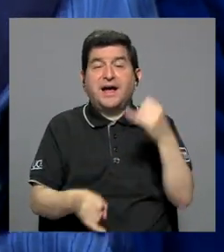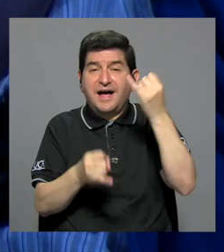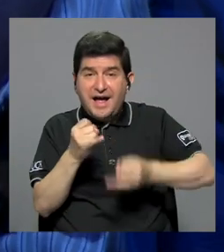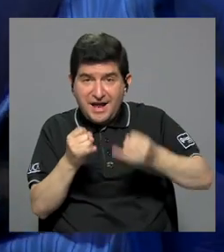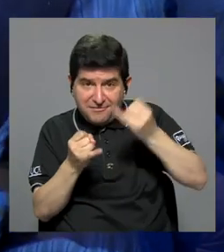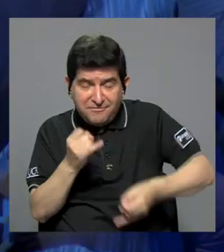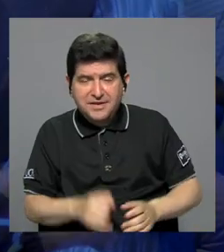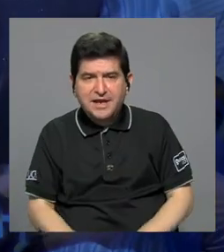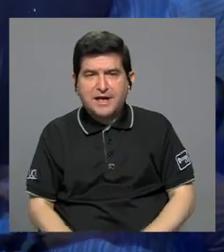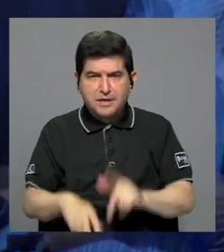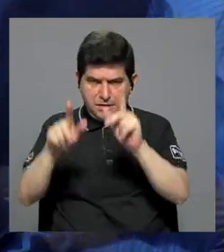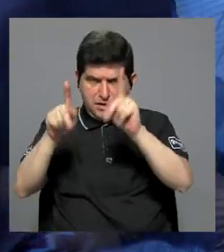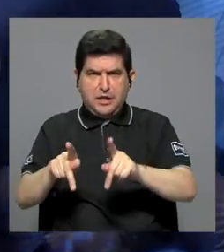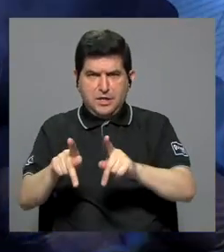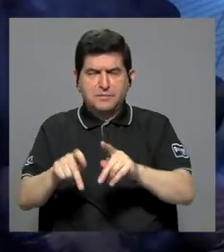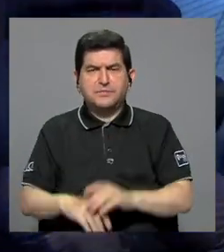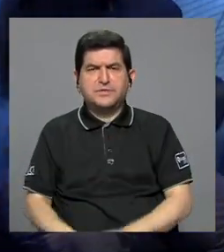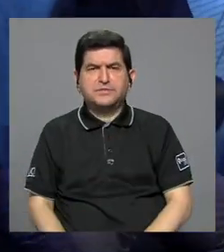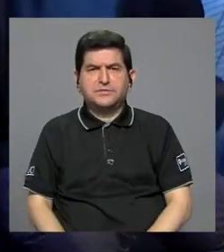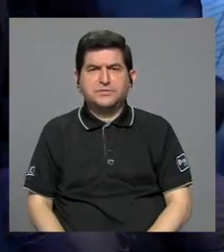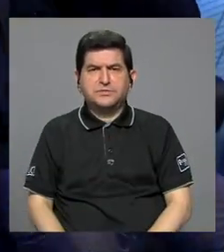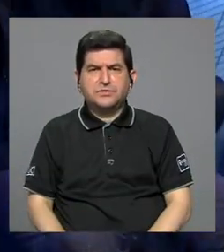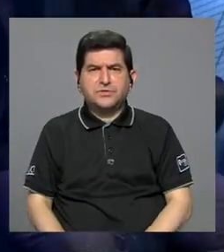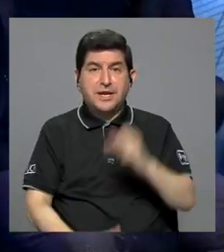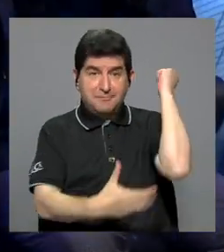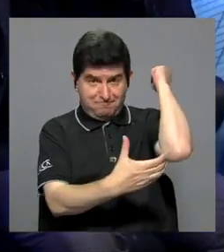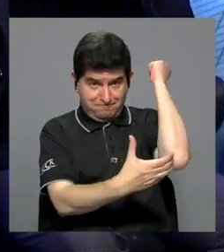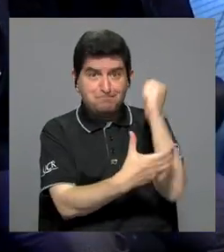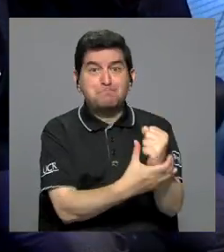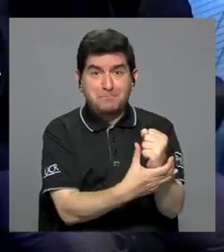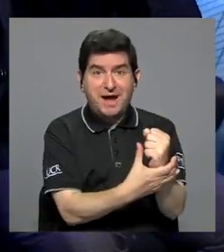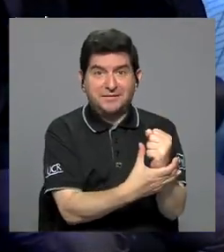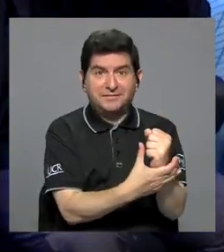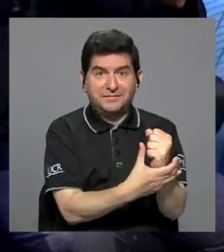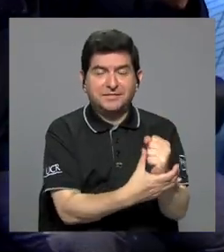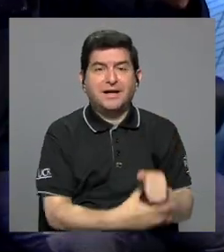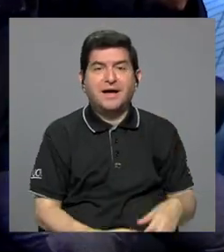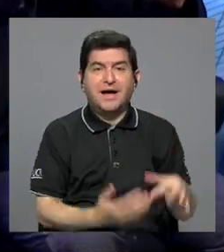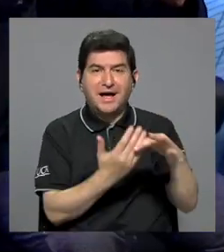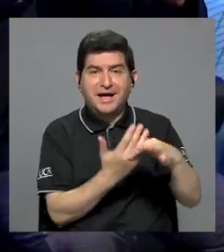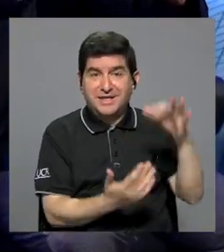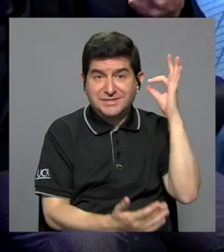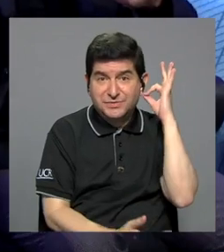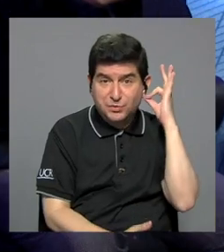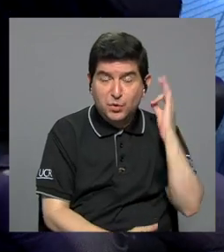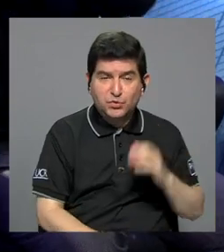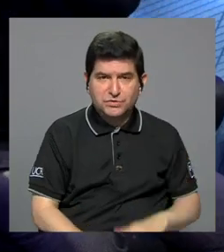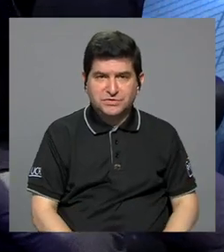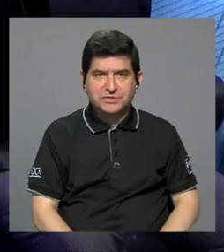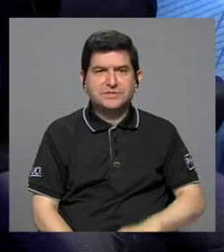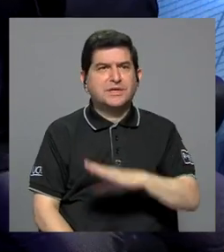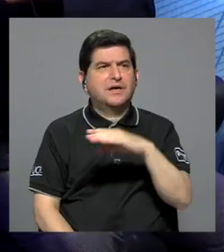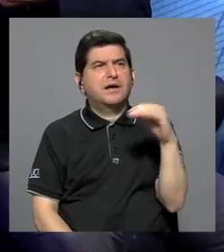final, cuando este personaje termina asesinando a su esposa, ¿verdad?